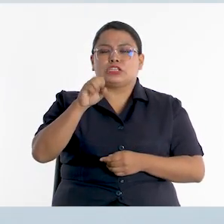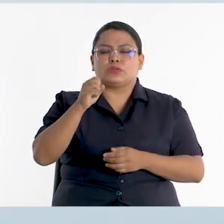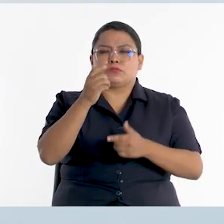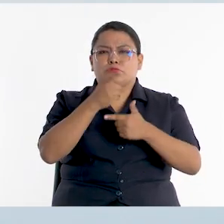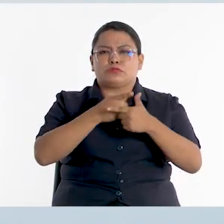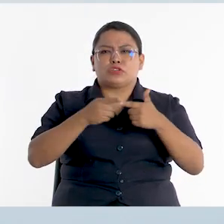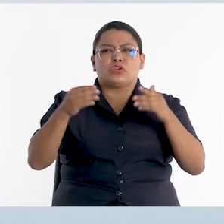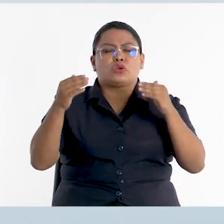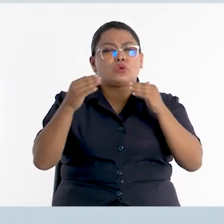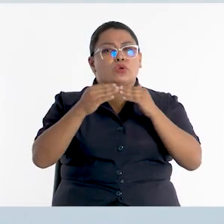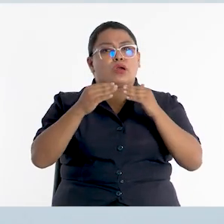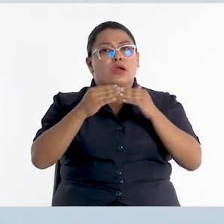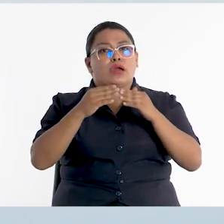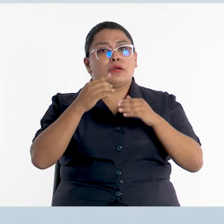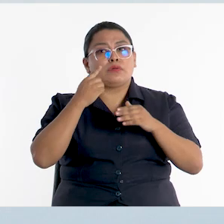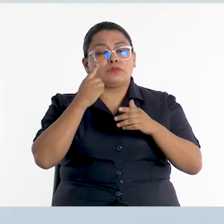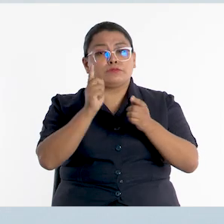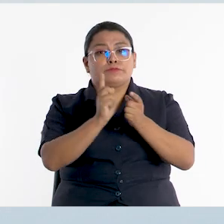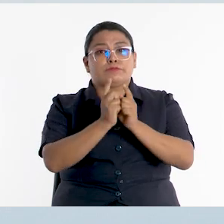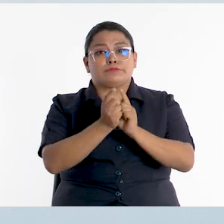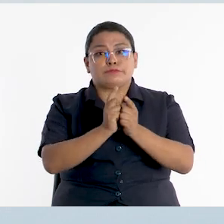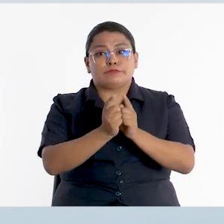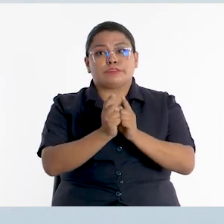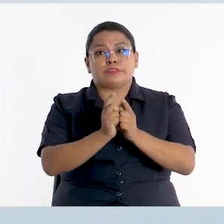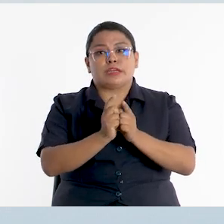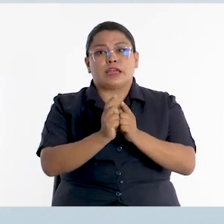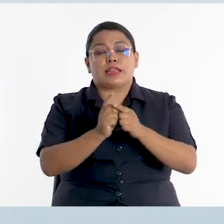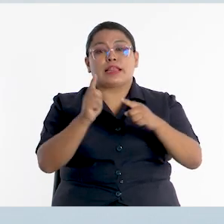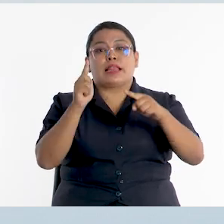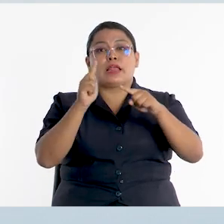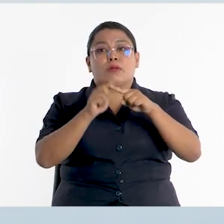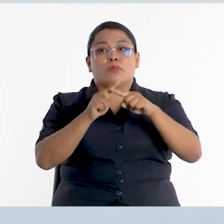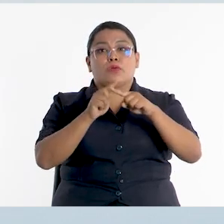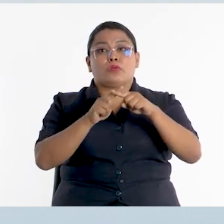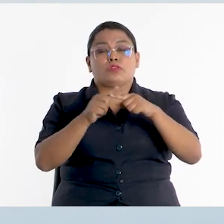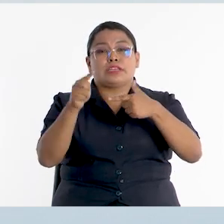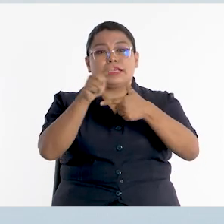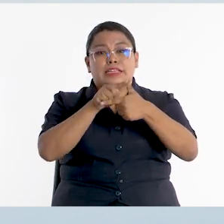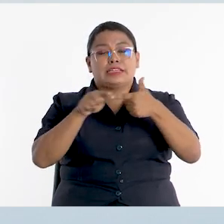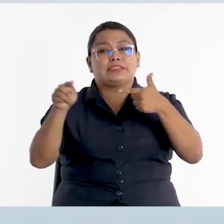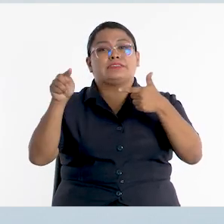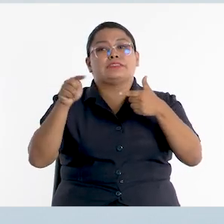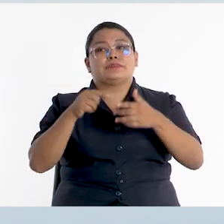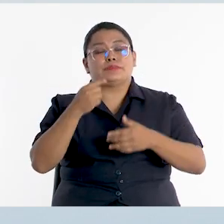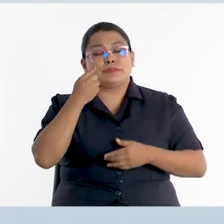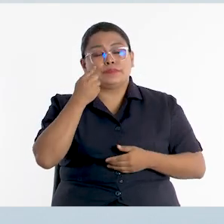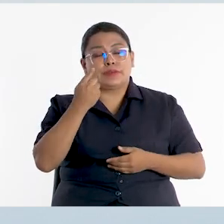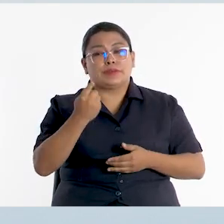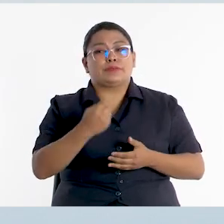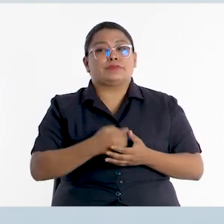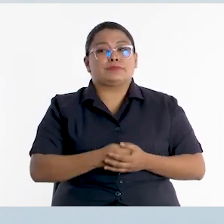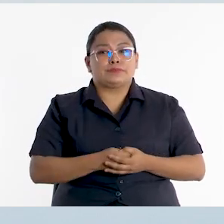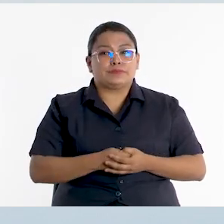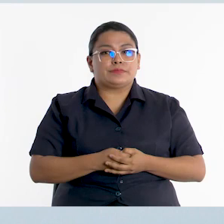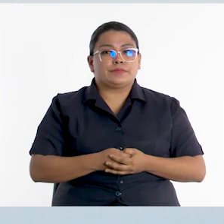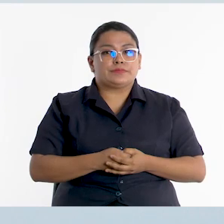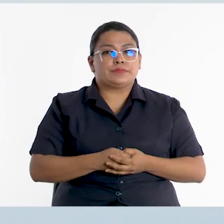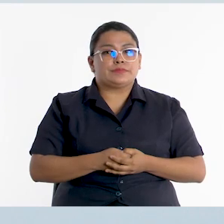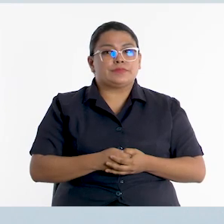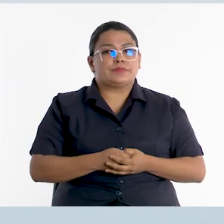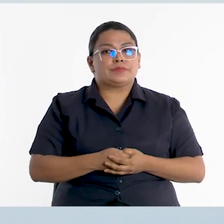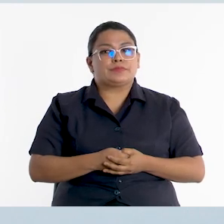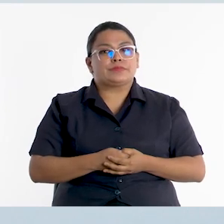división, también abordamos la relación entre la multiplicación y la división. Veámoslo